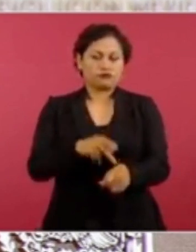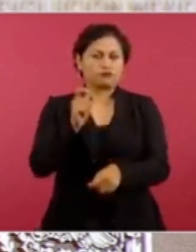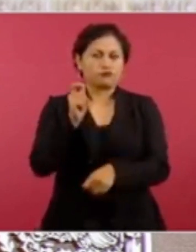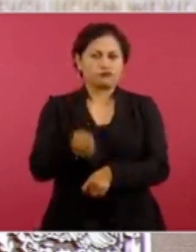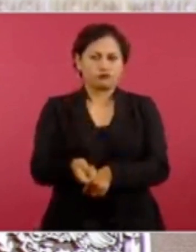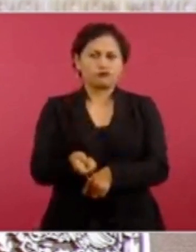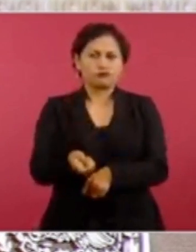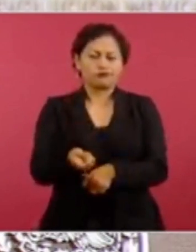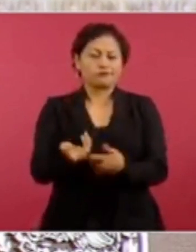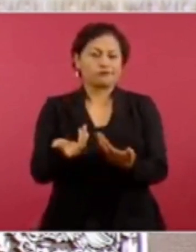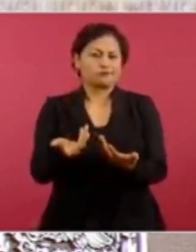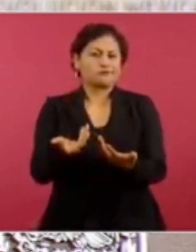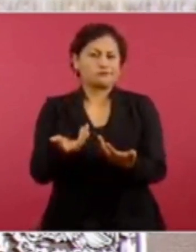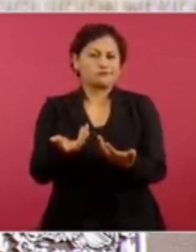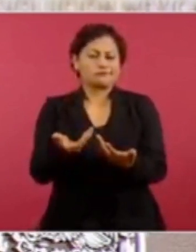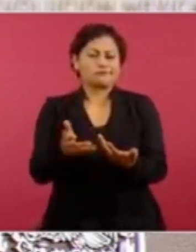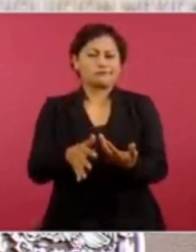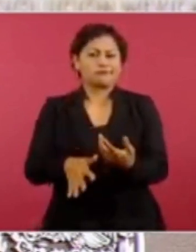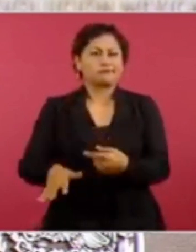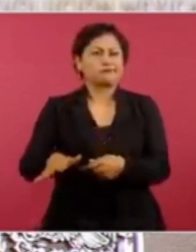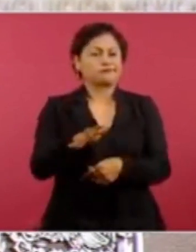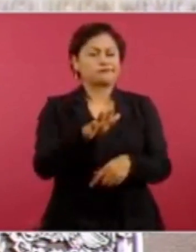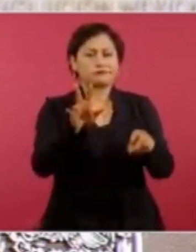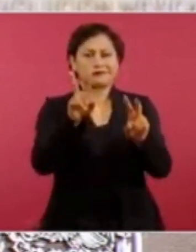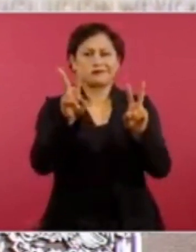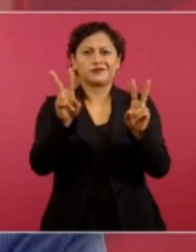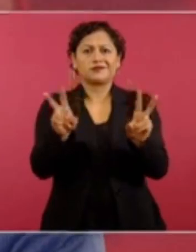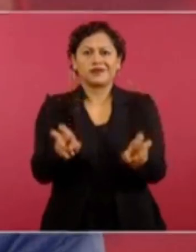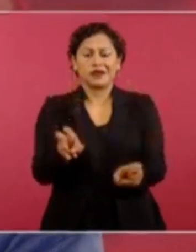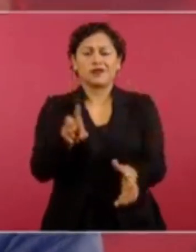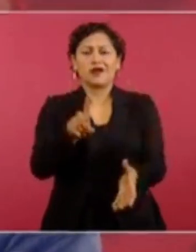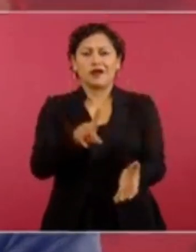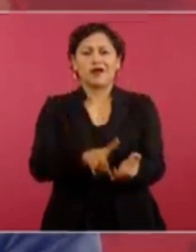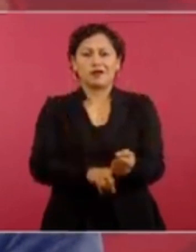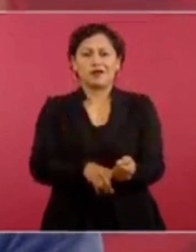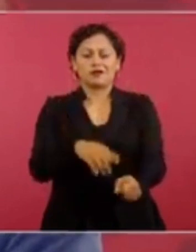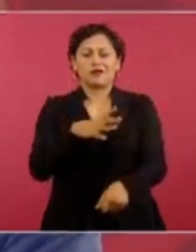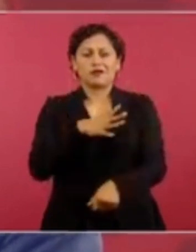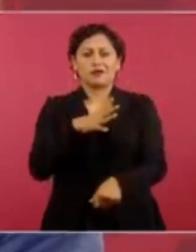muchos intereses en juego